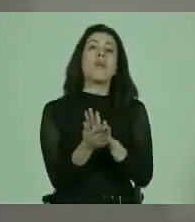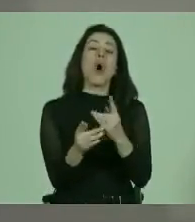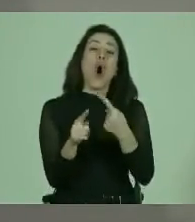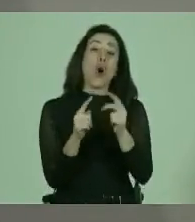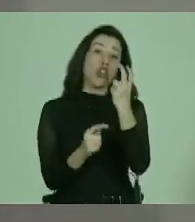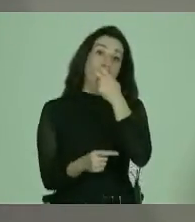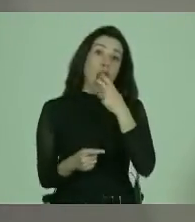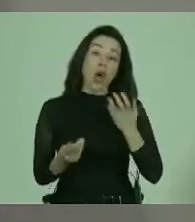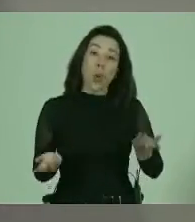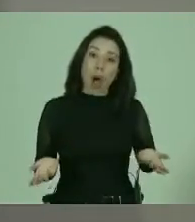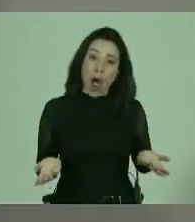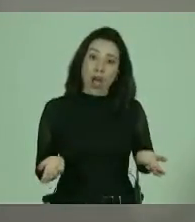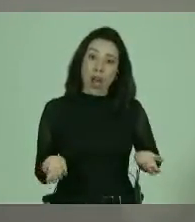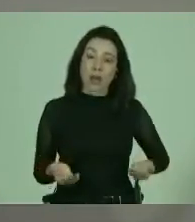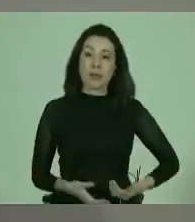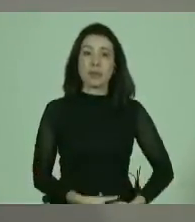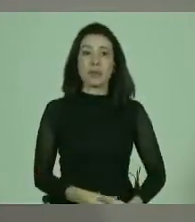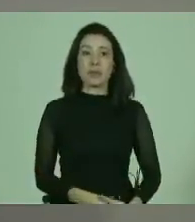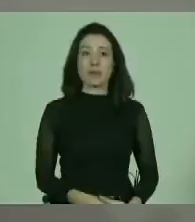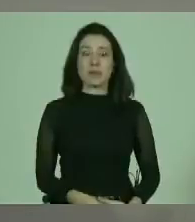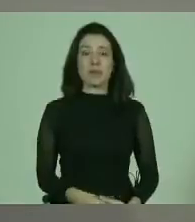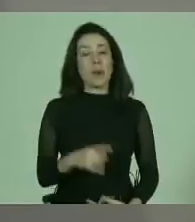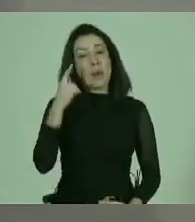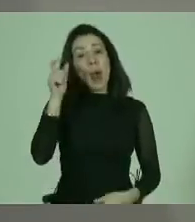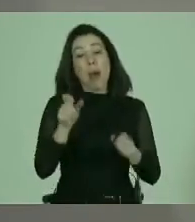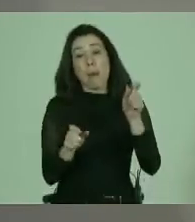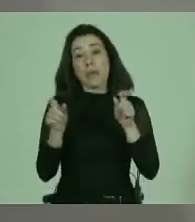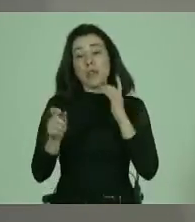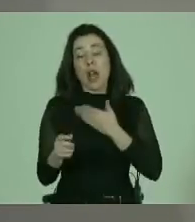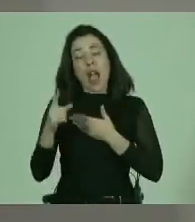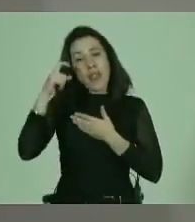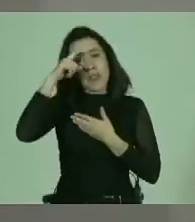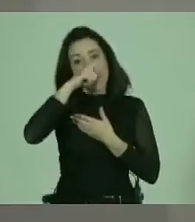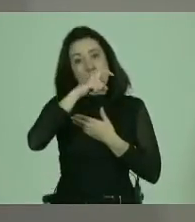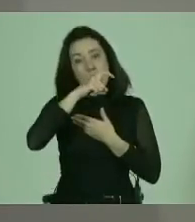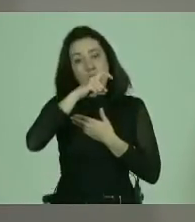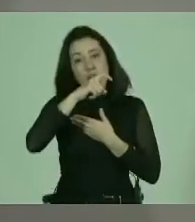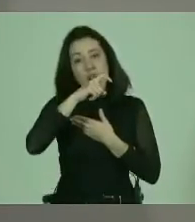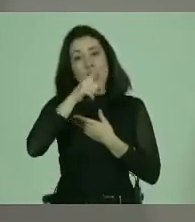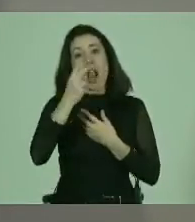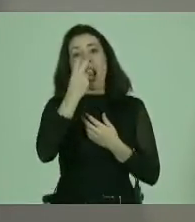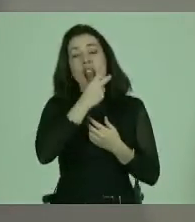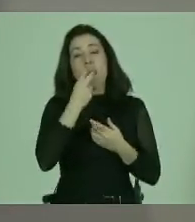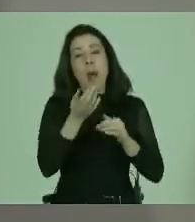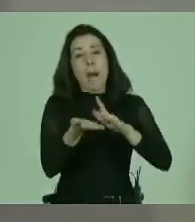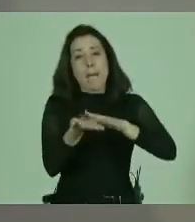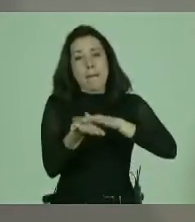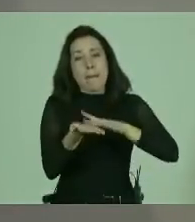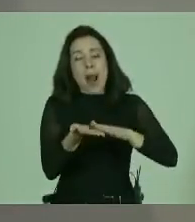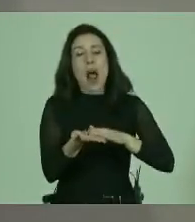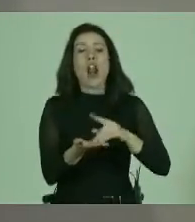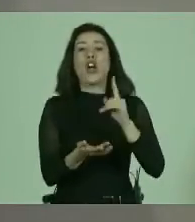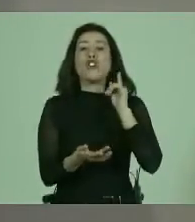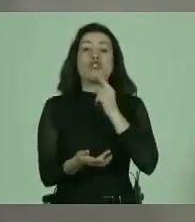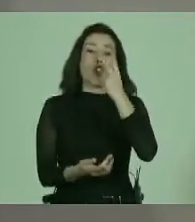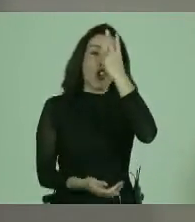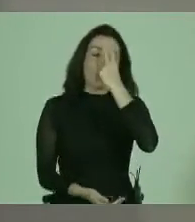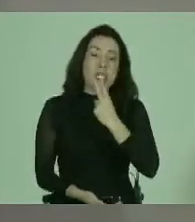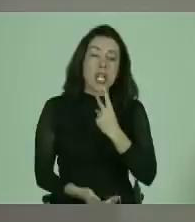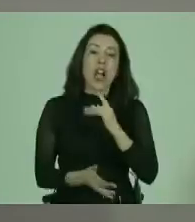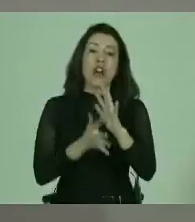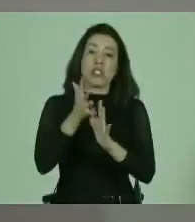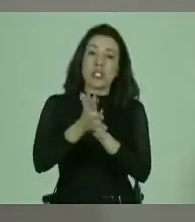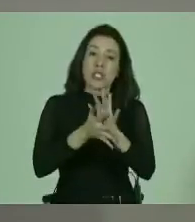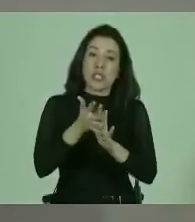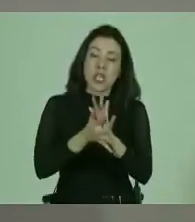lenguajes para las personas que tienen dificultades pues el lenguaje de braille lenguaje de sordociegos los signos